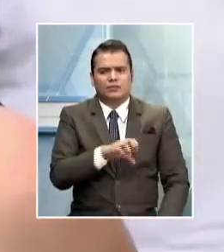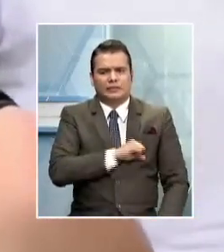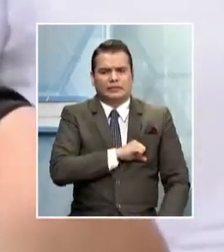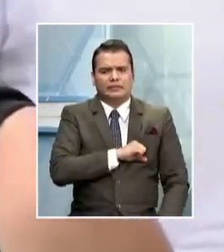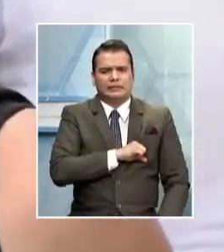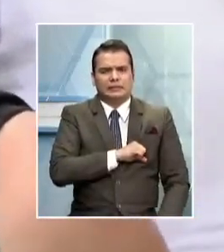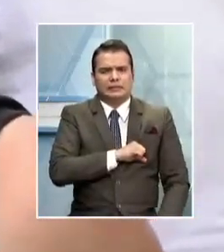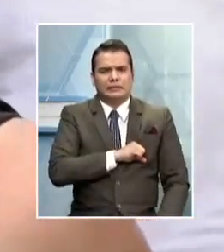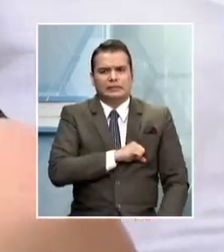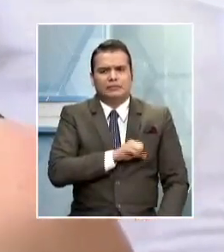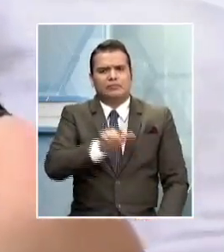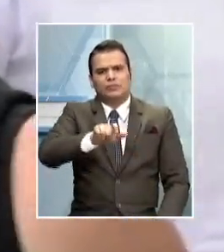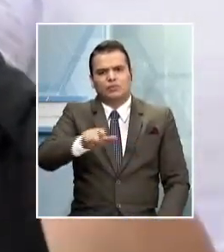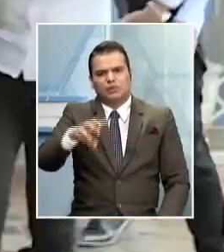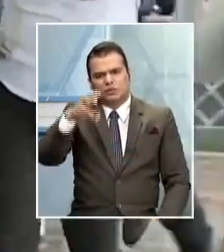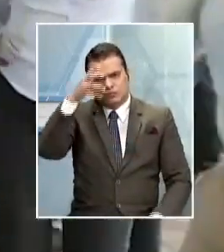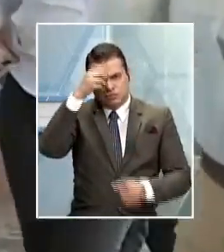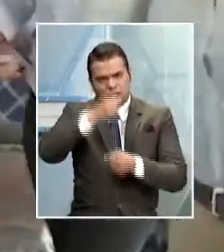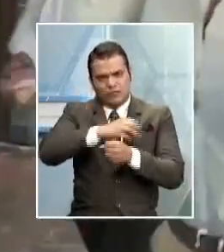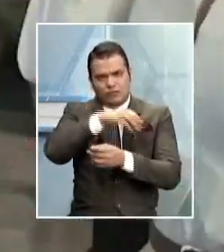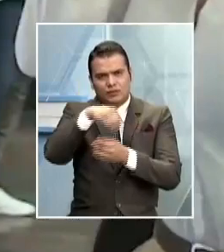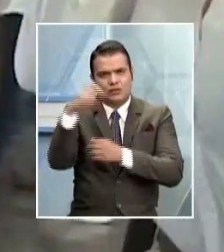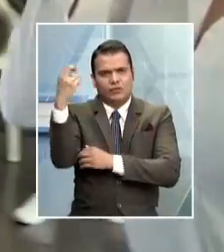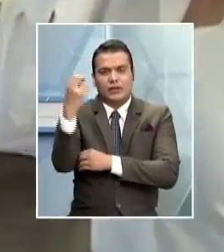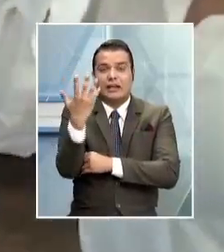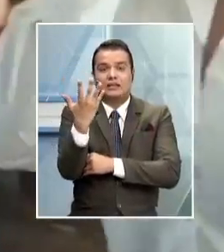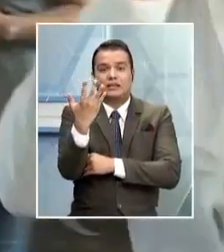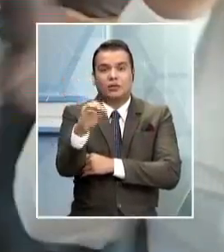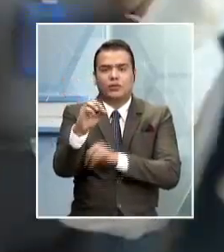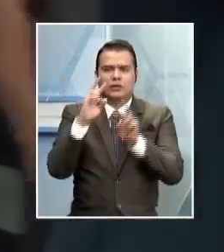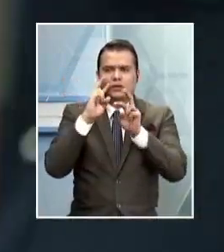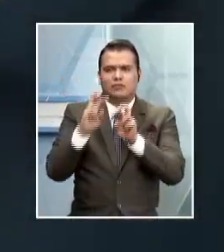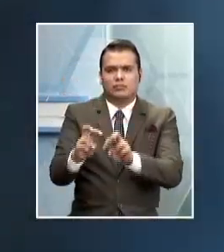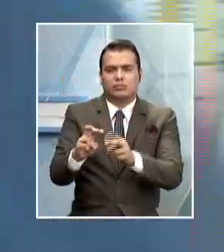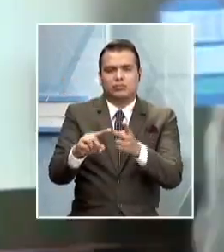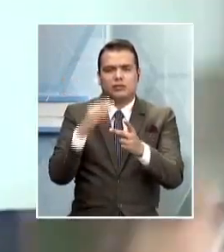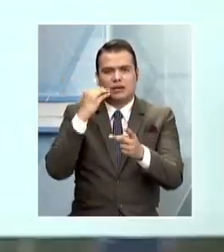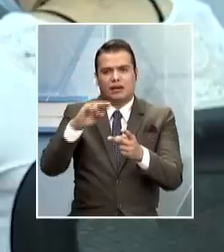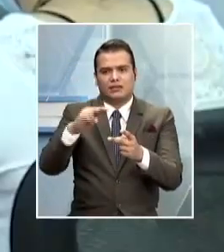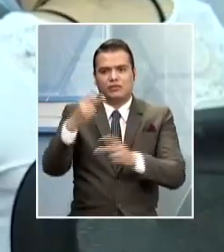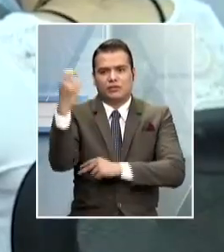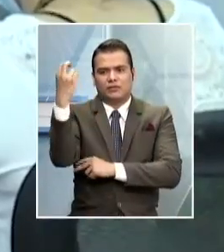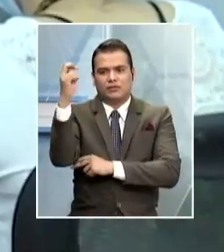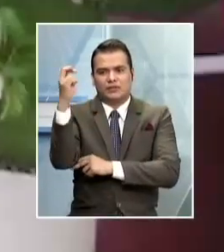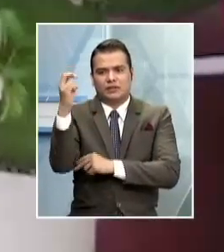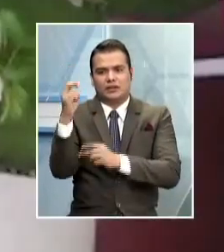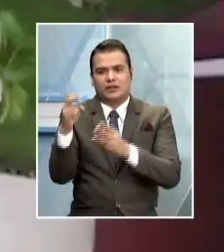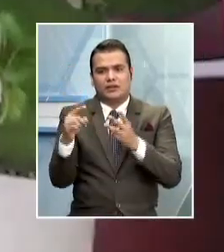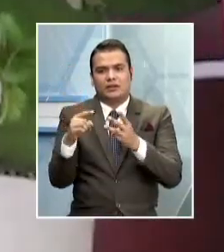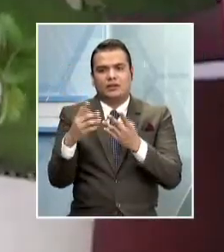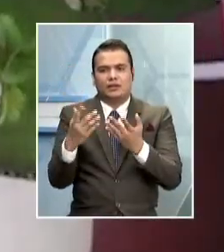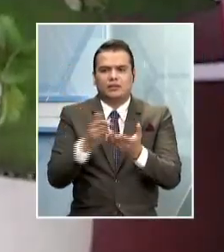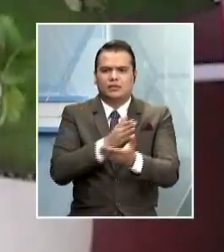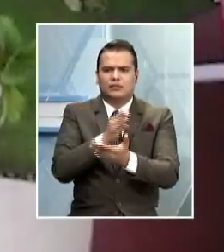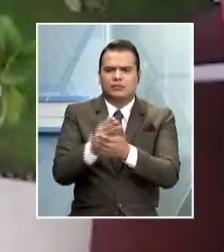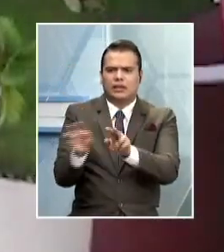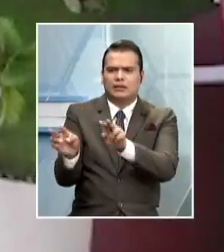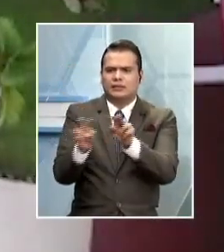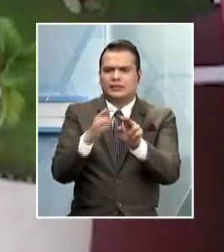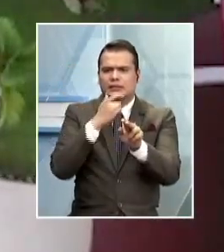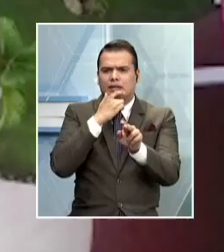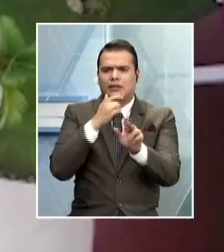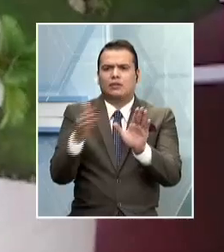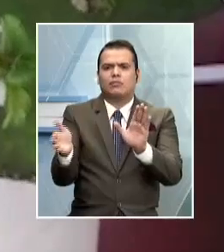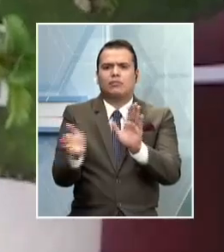de los 50 expertos de la Fiscalía General de la Nación. La vicefiscal Marta Janet Mancera visitó la escena del crimen y encontraron